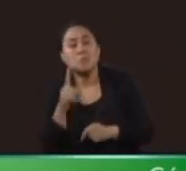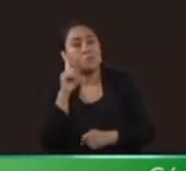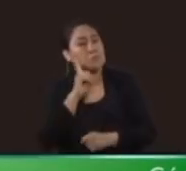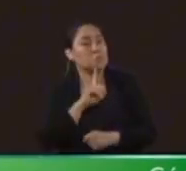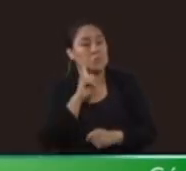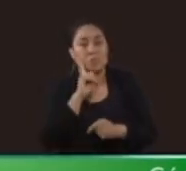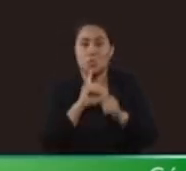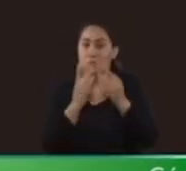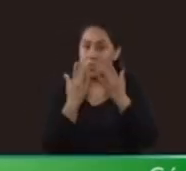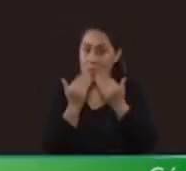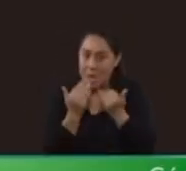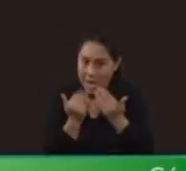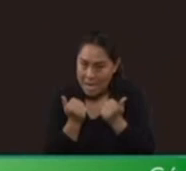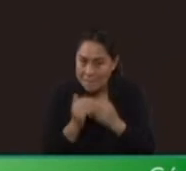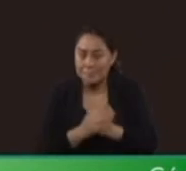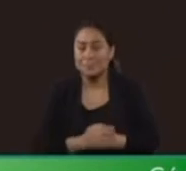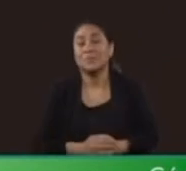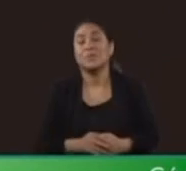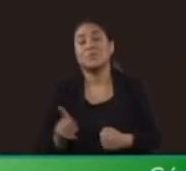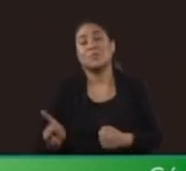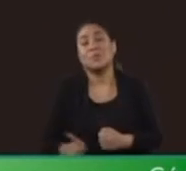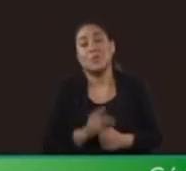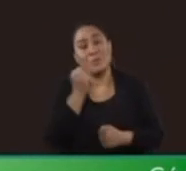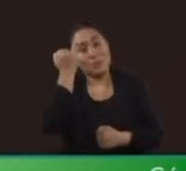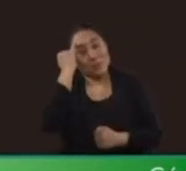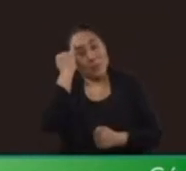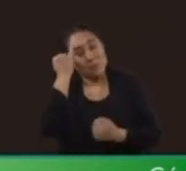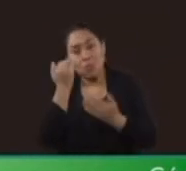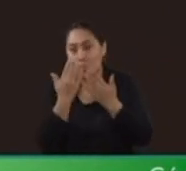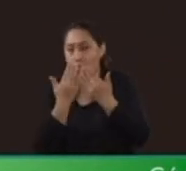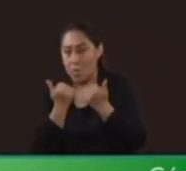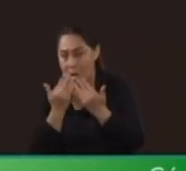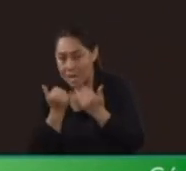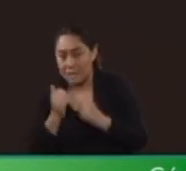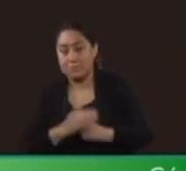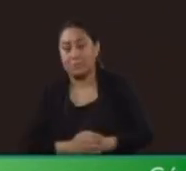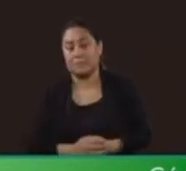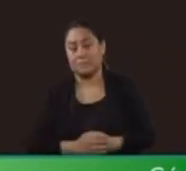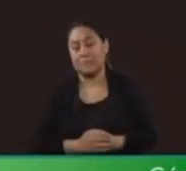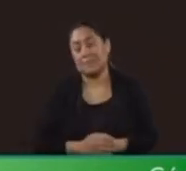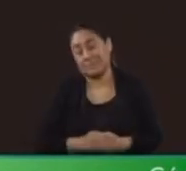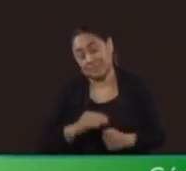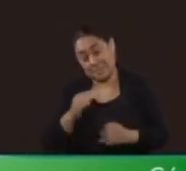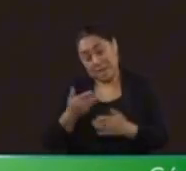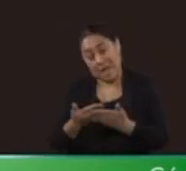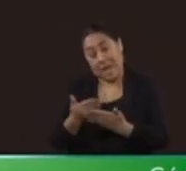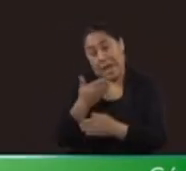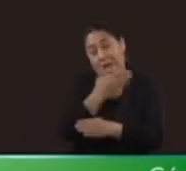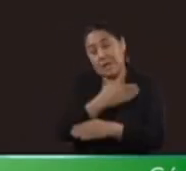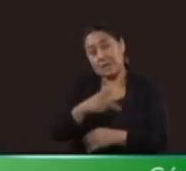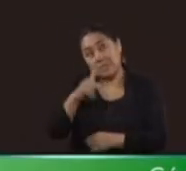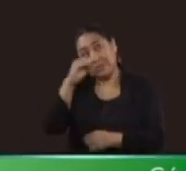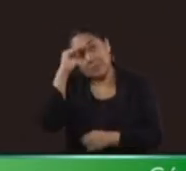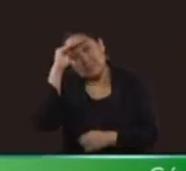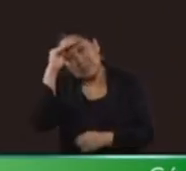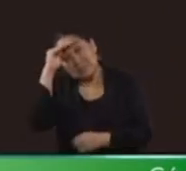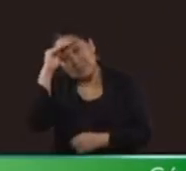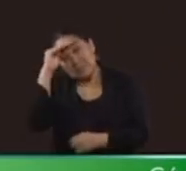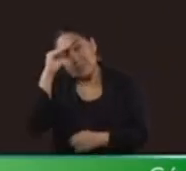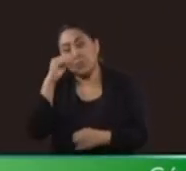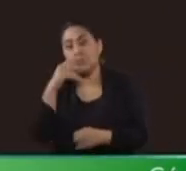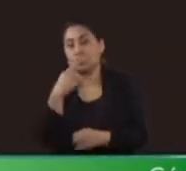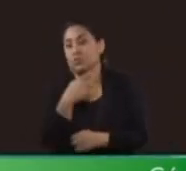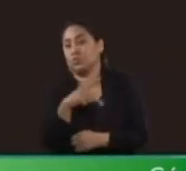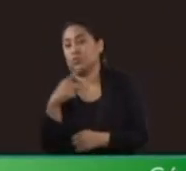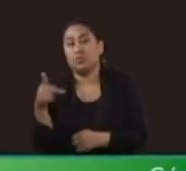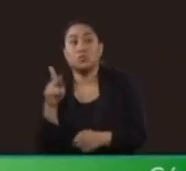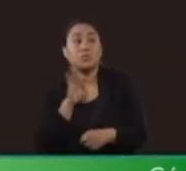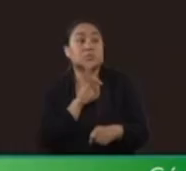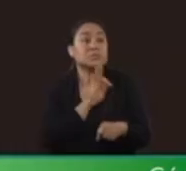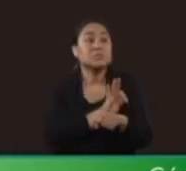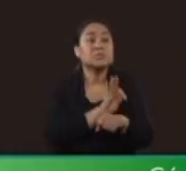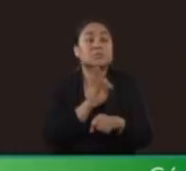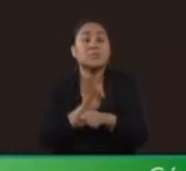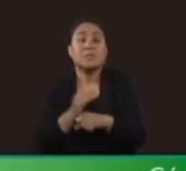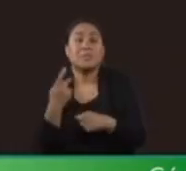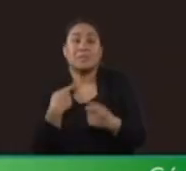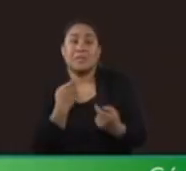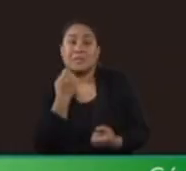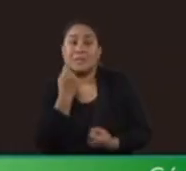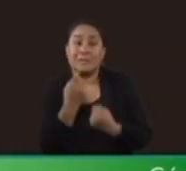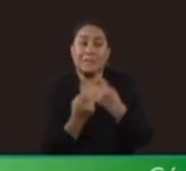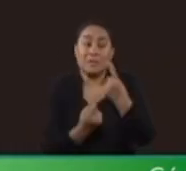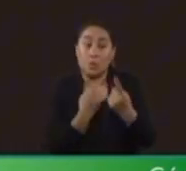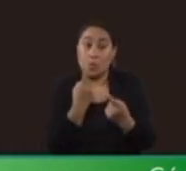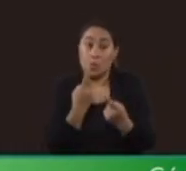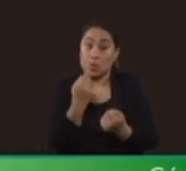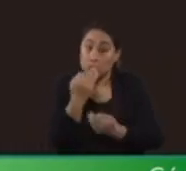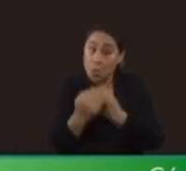representantes de nuestros pueblos originarios la igualdad en la que pensaban era solamente para algunos no para todas y todos las